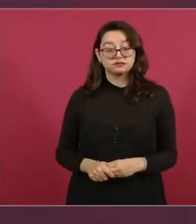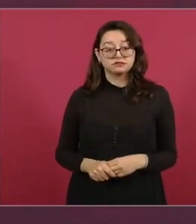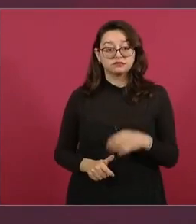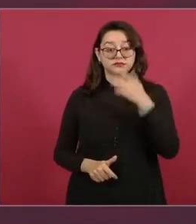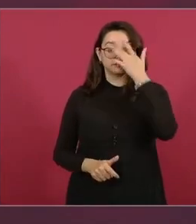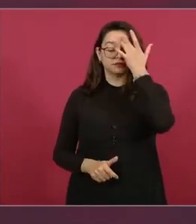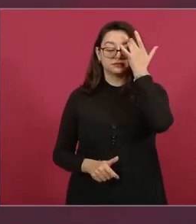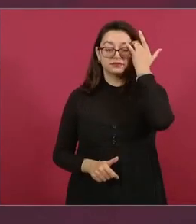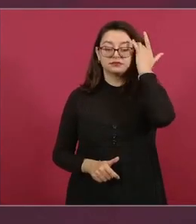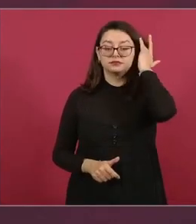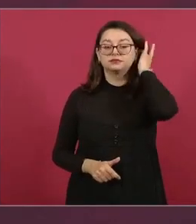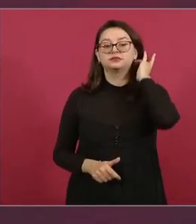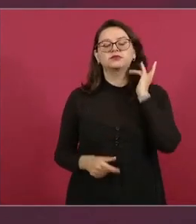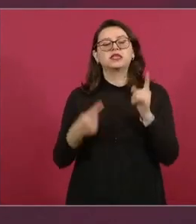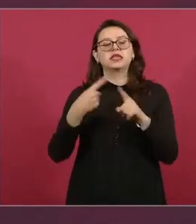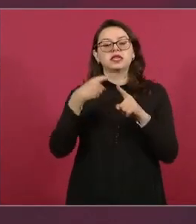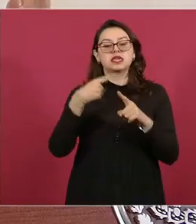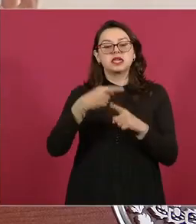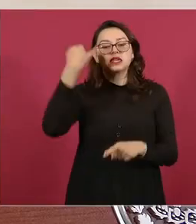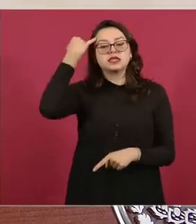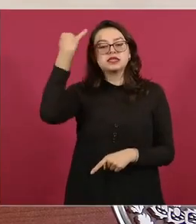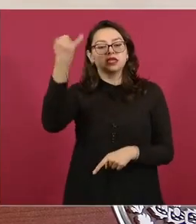el presidente Fox,